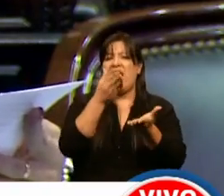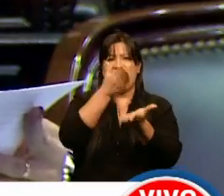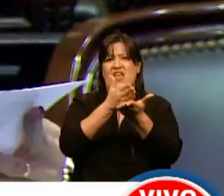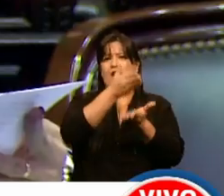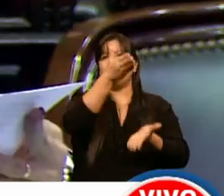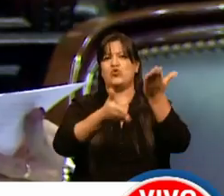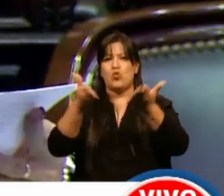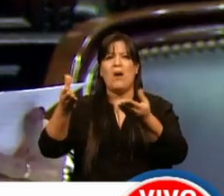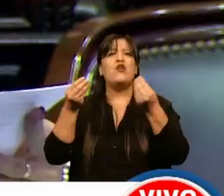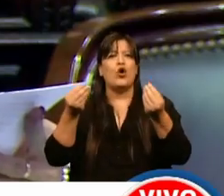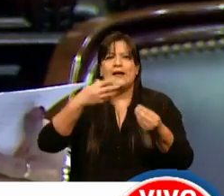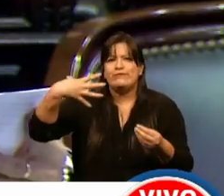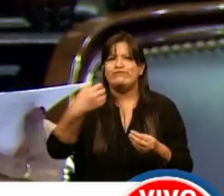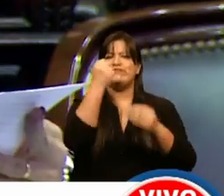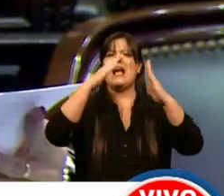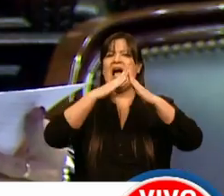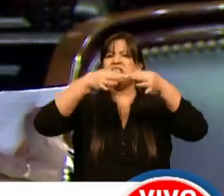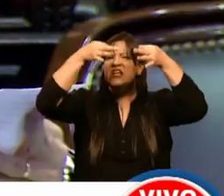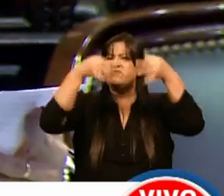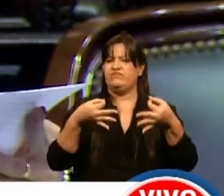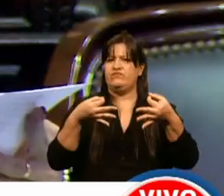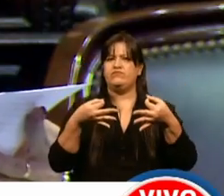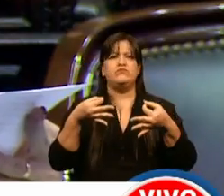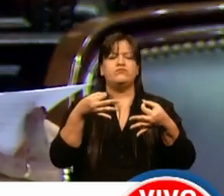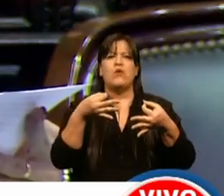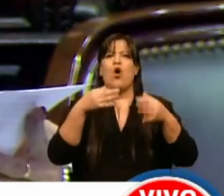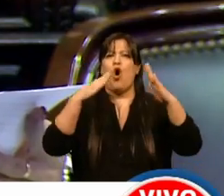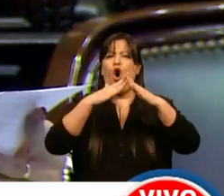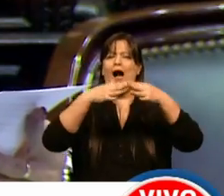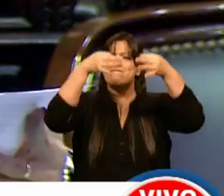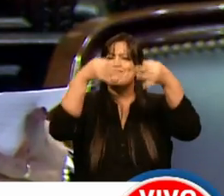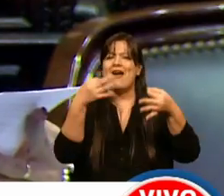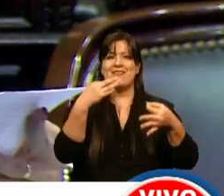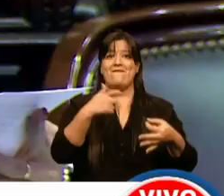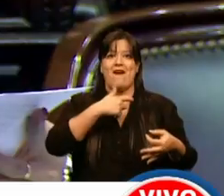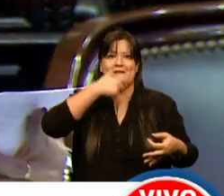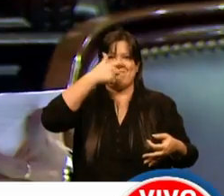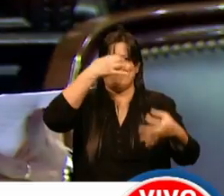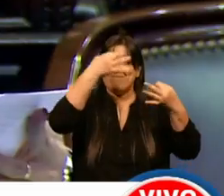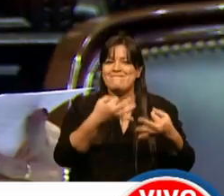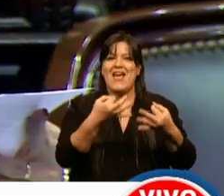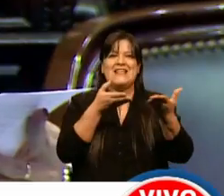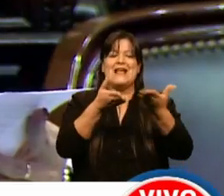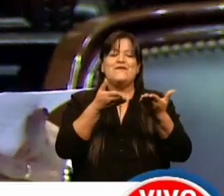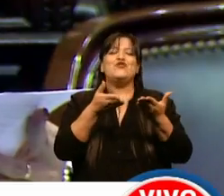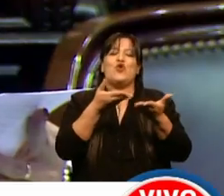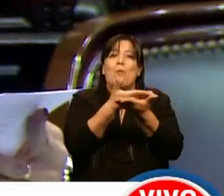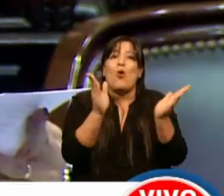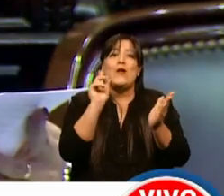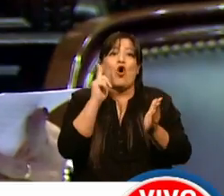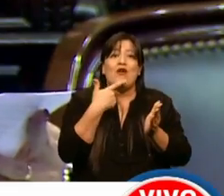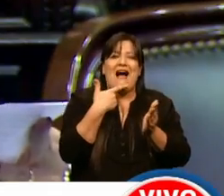que es el acceso a una vivienda digna no hay un hogar adecuado sino una calefacción sin el servicio público de gas por